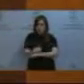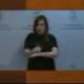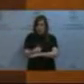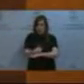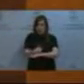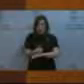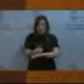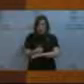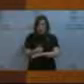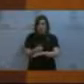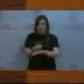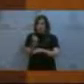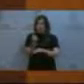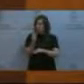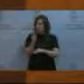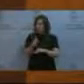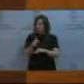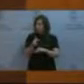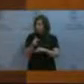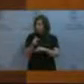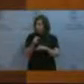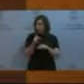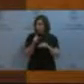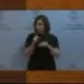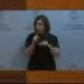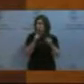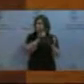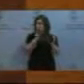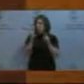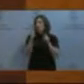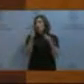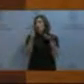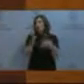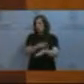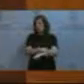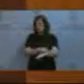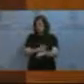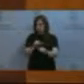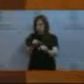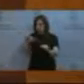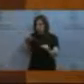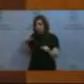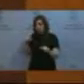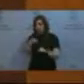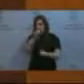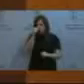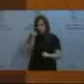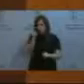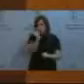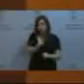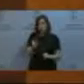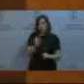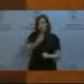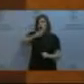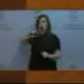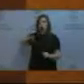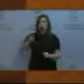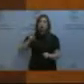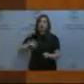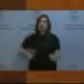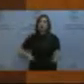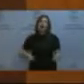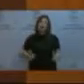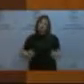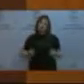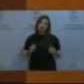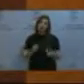han llevado de la educación a los asturianos los gobiernos anteriores socialistas, o otros gestionan con sobrecostes